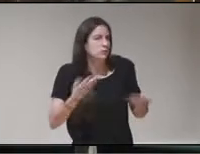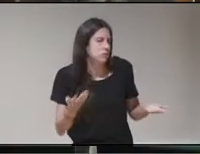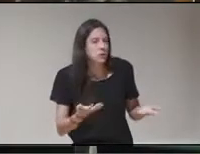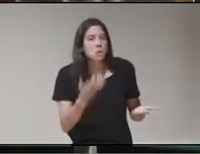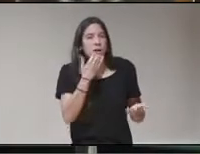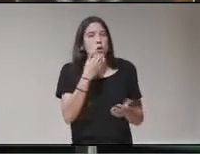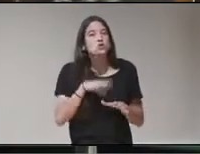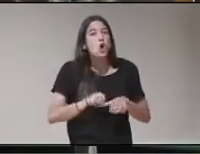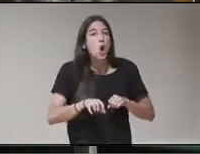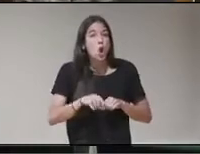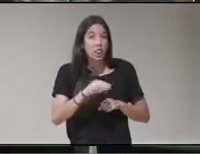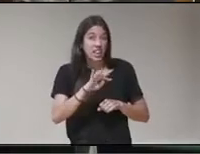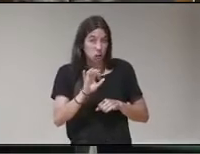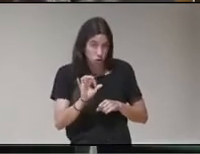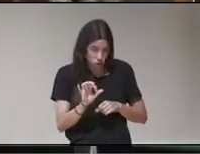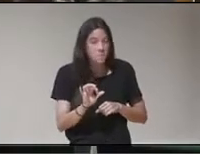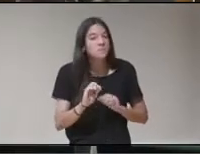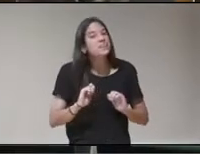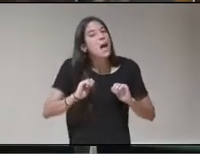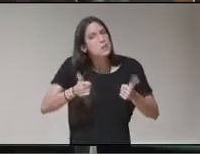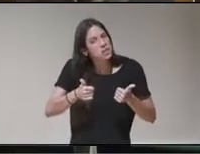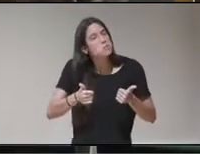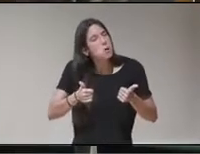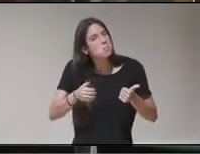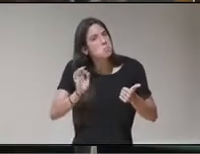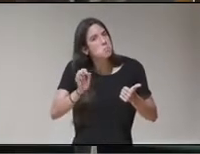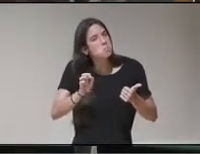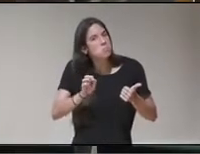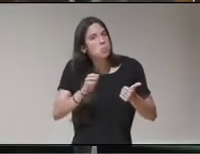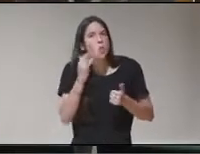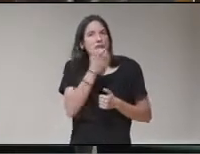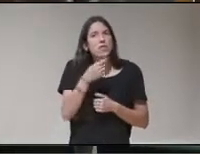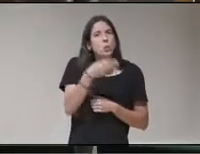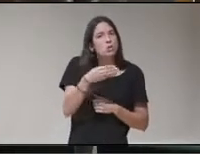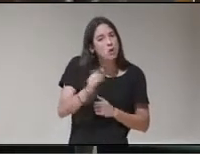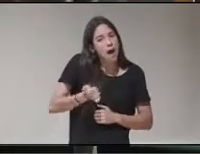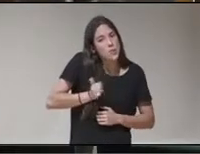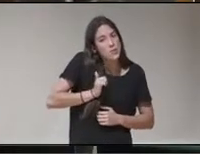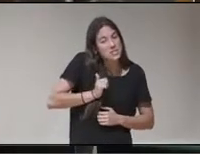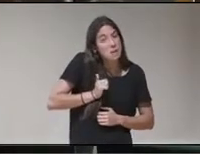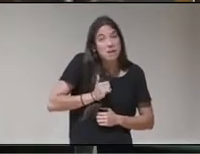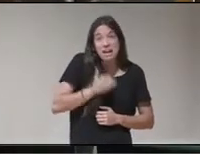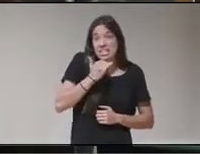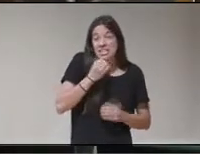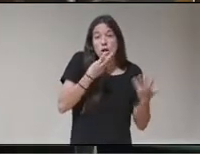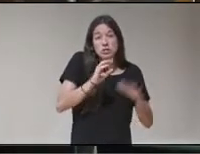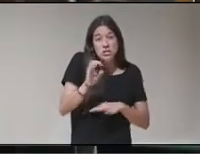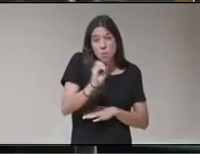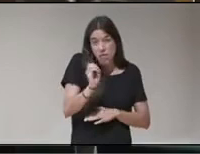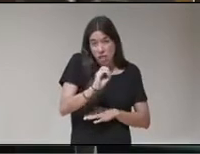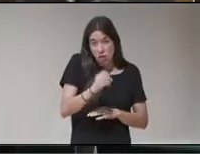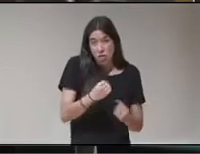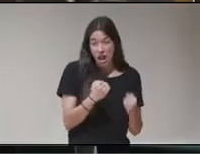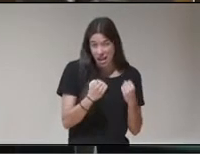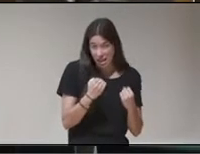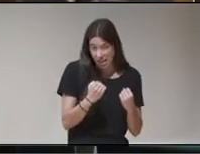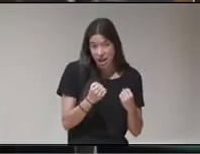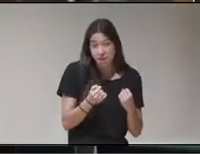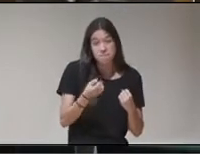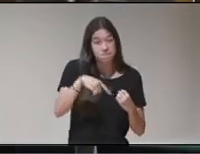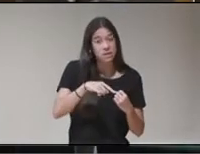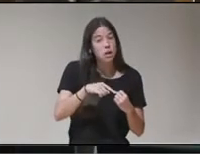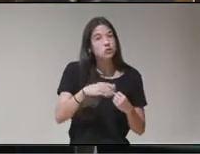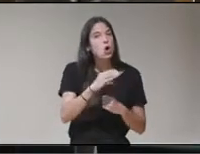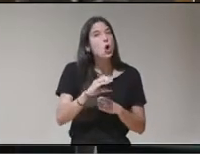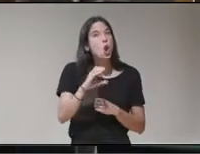que en principio, pues resulta que aprovechaban el ácido butírico, prácticamente el 80% de la energía que consumen los